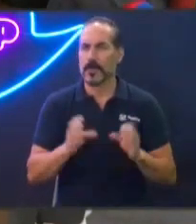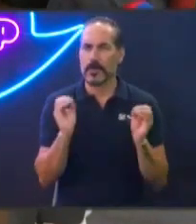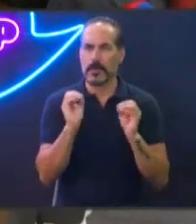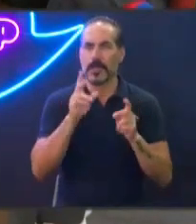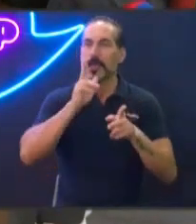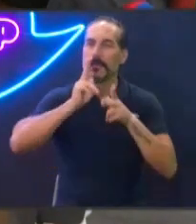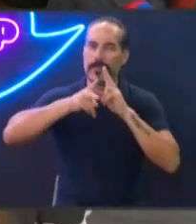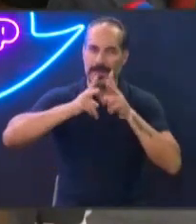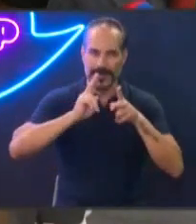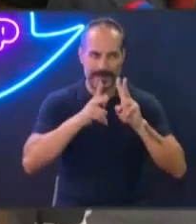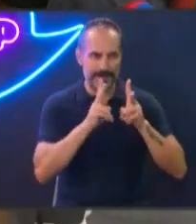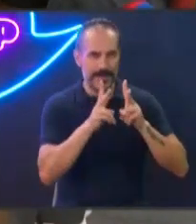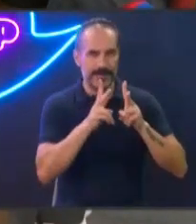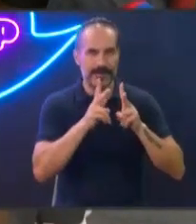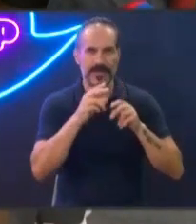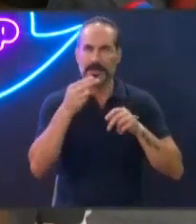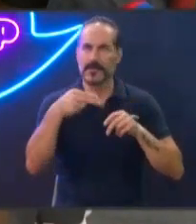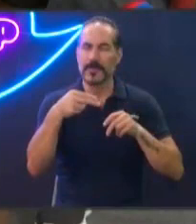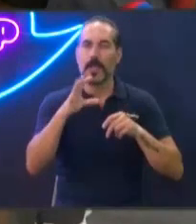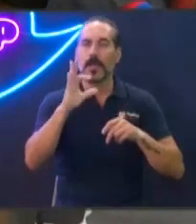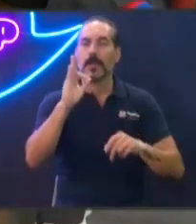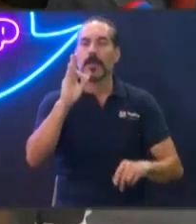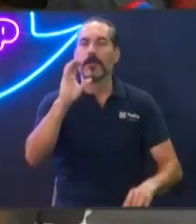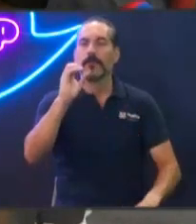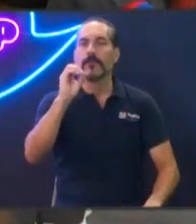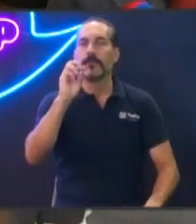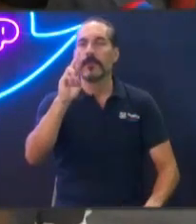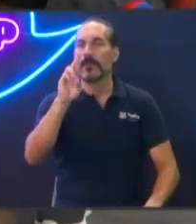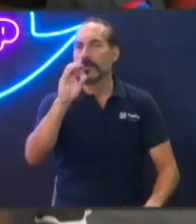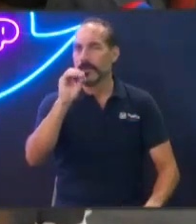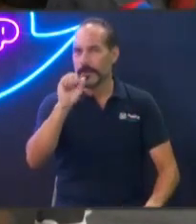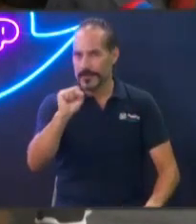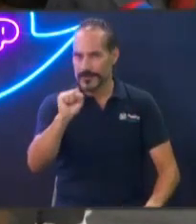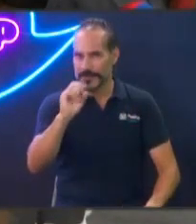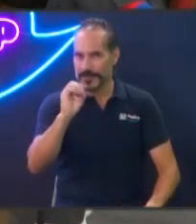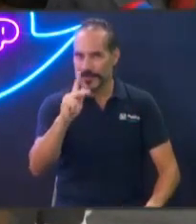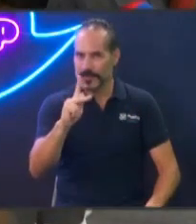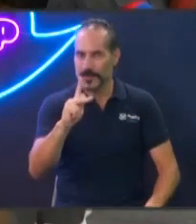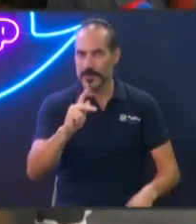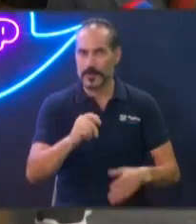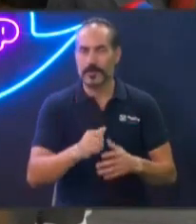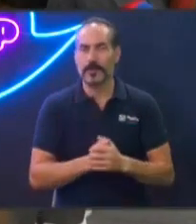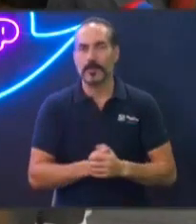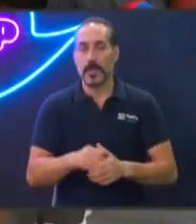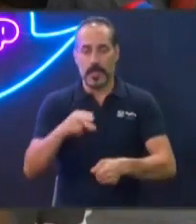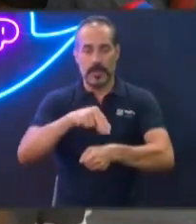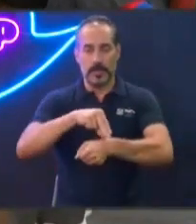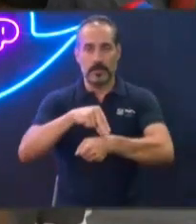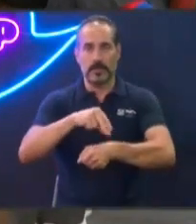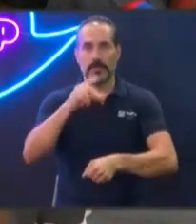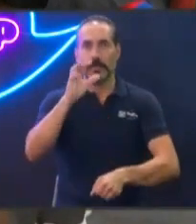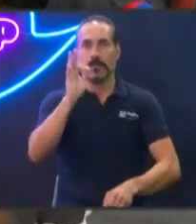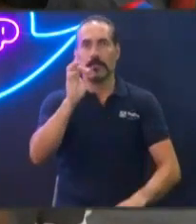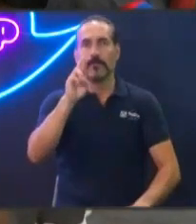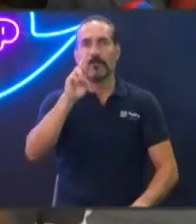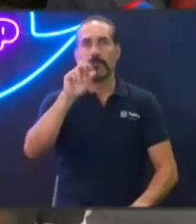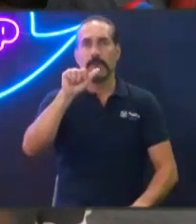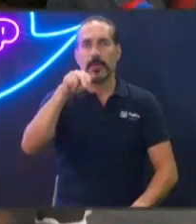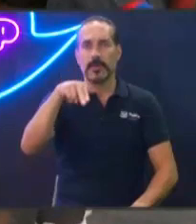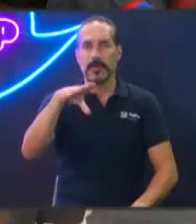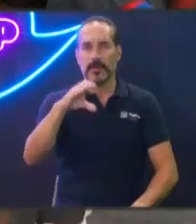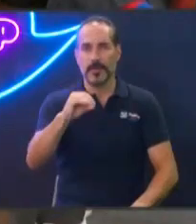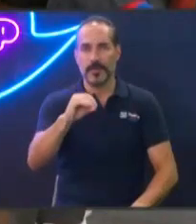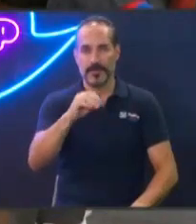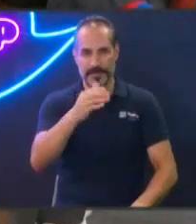que es a través de los foros Entonces sí este año tenemos y que el maestro este el doctor Franco es quien está dándoles ahí todo el